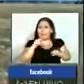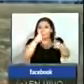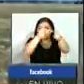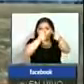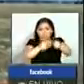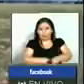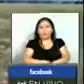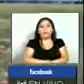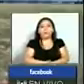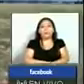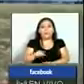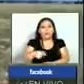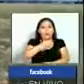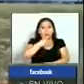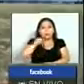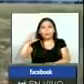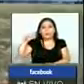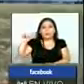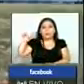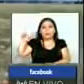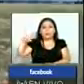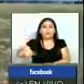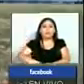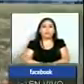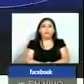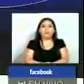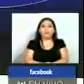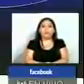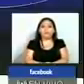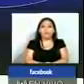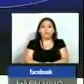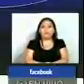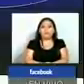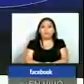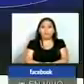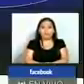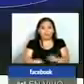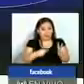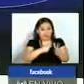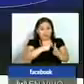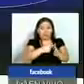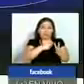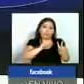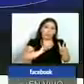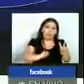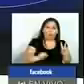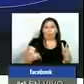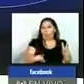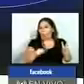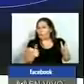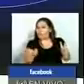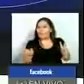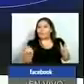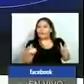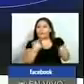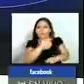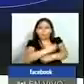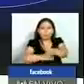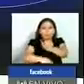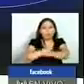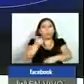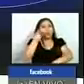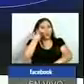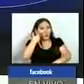Laura Sepúlveda Voz de América Nueva York Y dos personas Murieron y varias Resultaron lesionadas Después de un